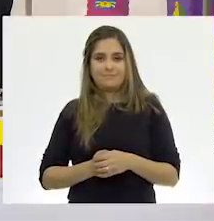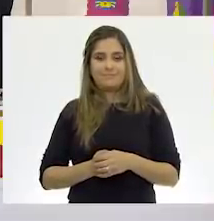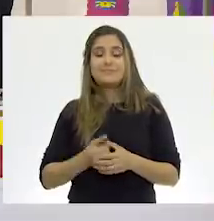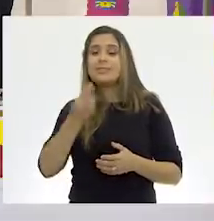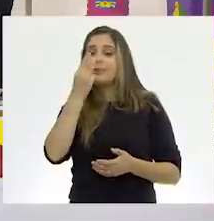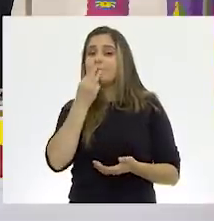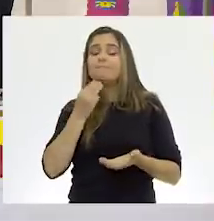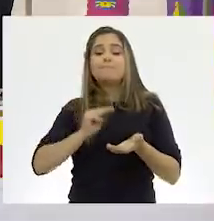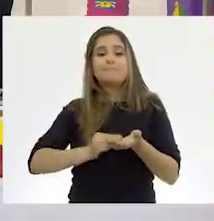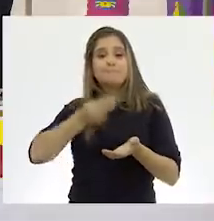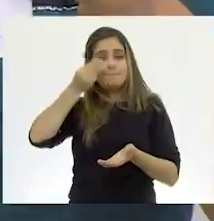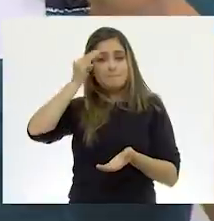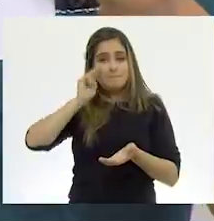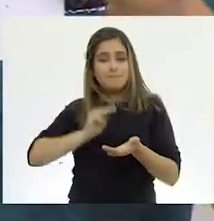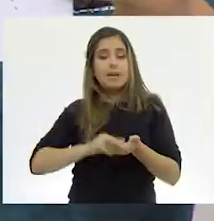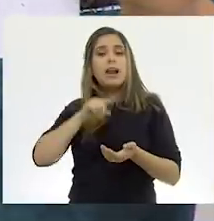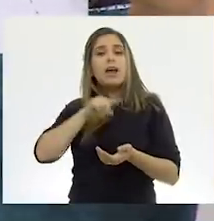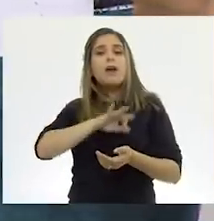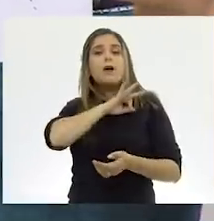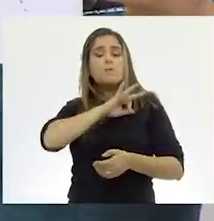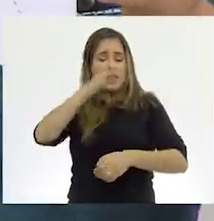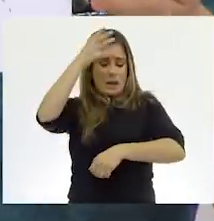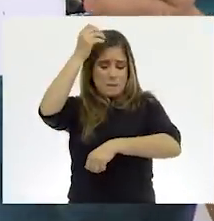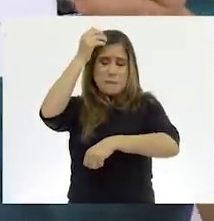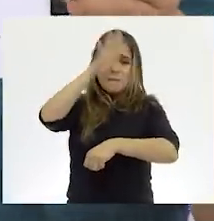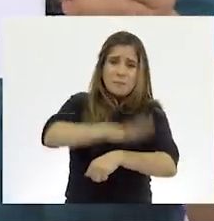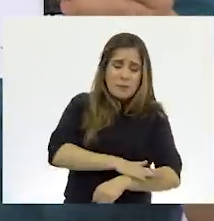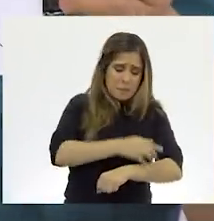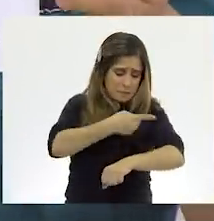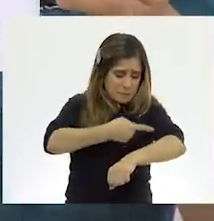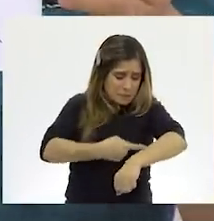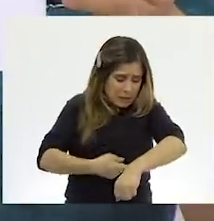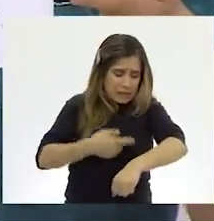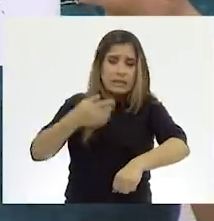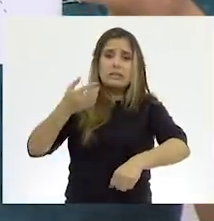La miel es un cicatrizante natural para heridas menores.